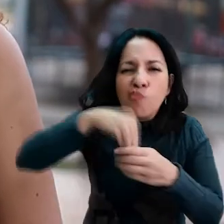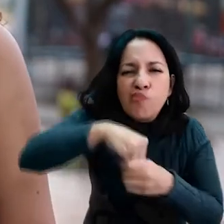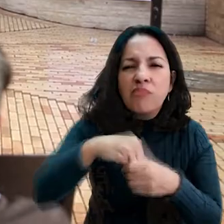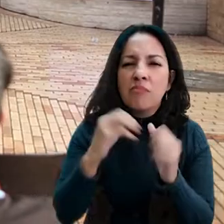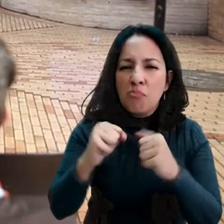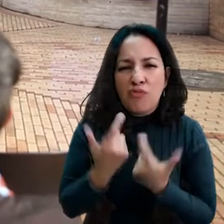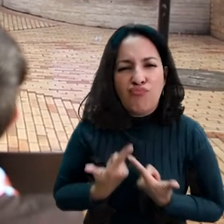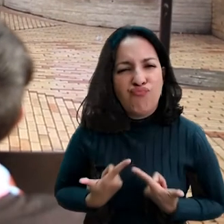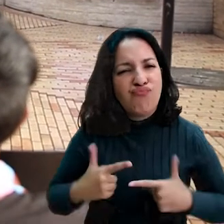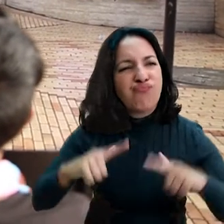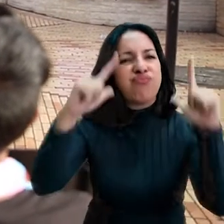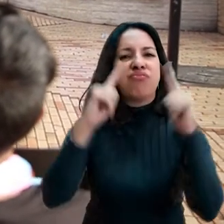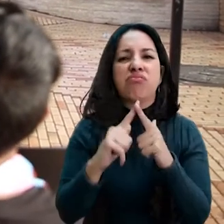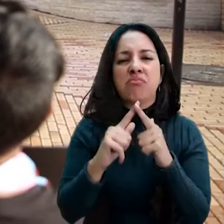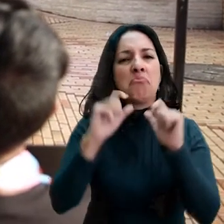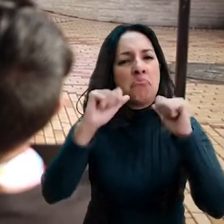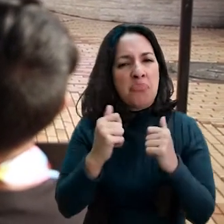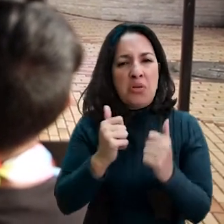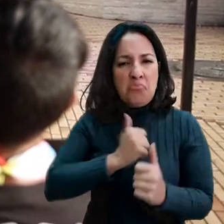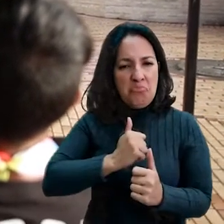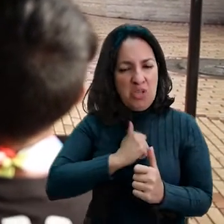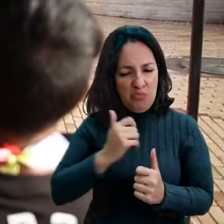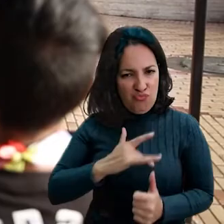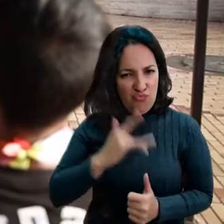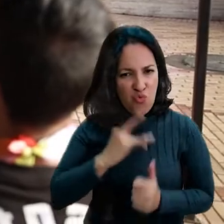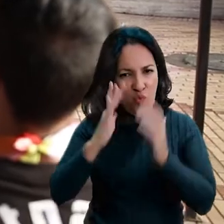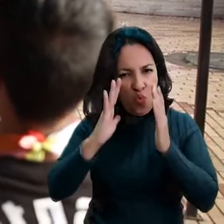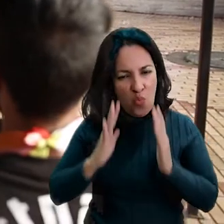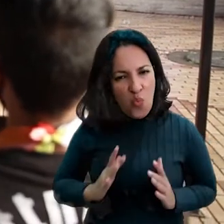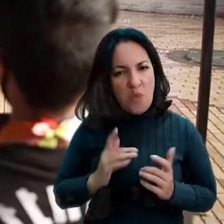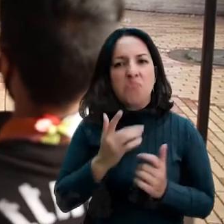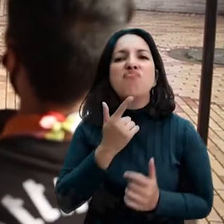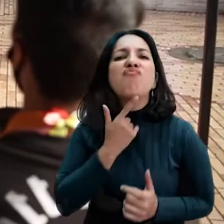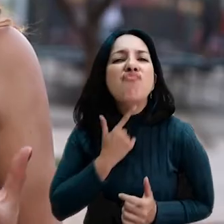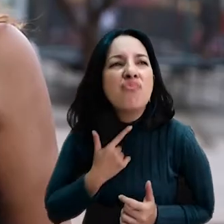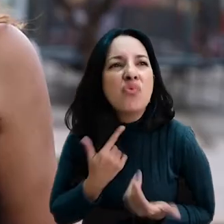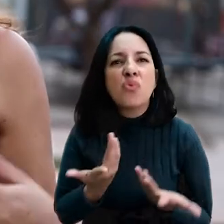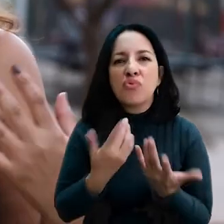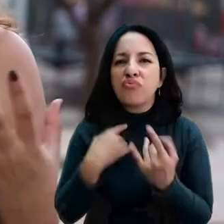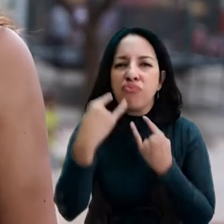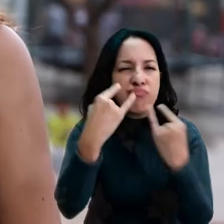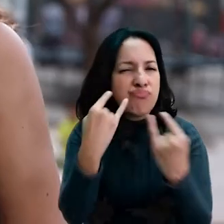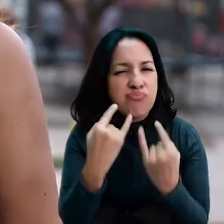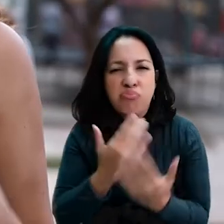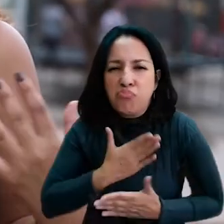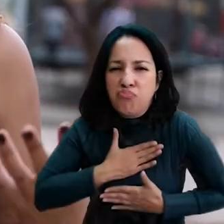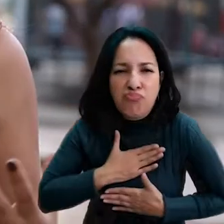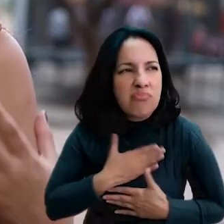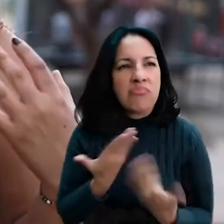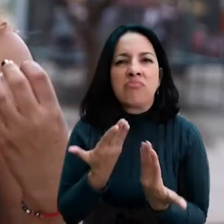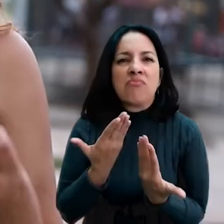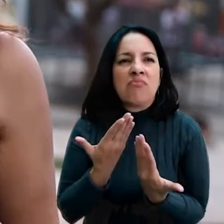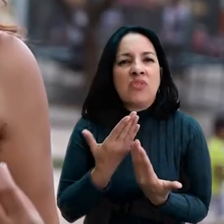el todos. La diversidad es ese componente donde todos nos podemos liberar, donde todos nos podemos